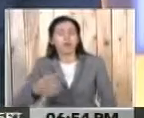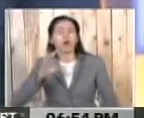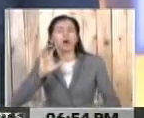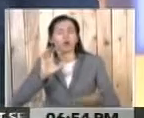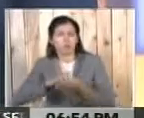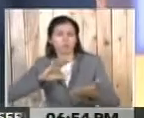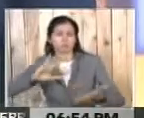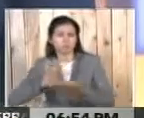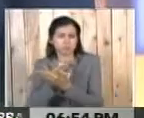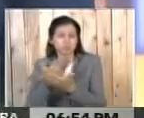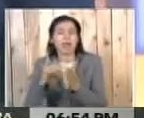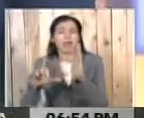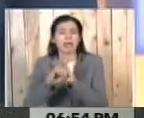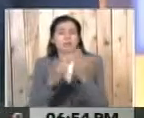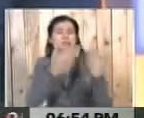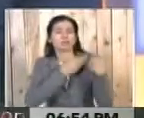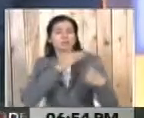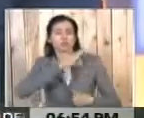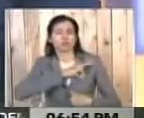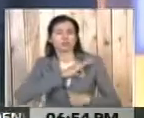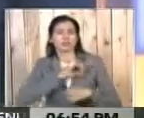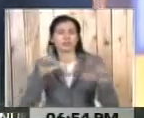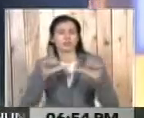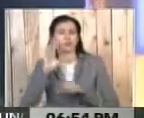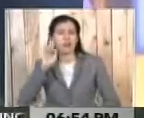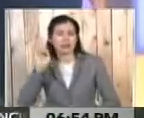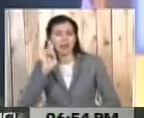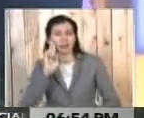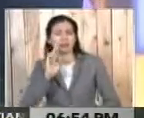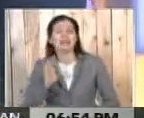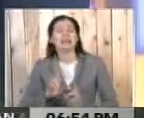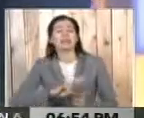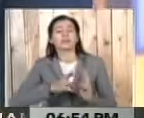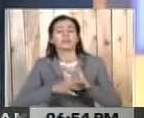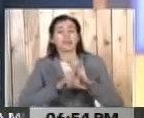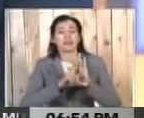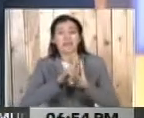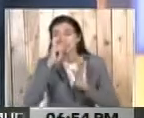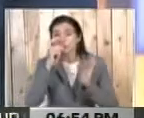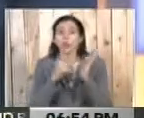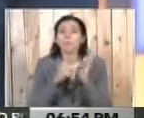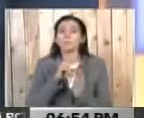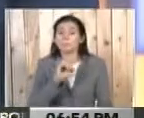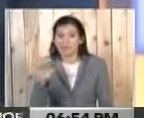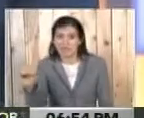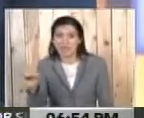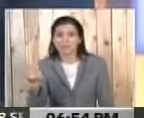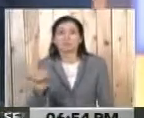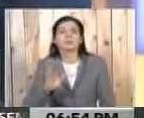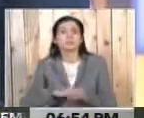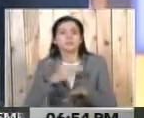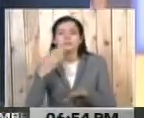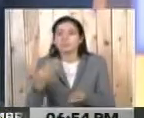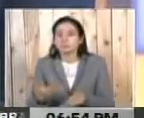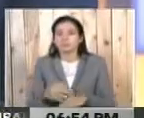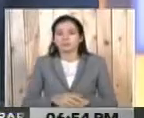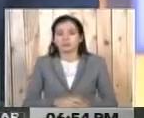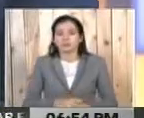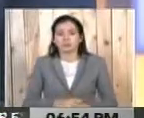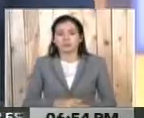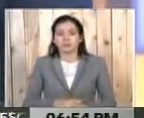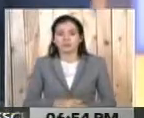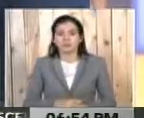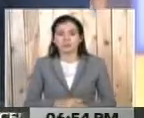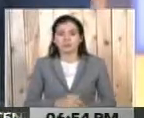incluyendo la ley de responsabilidad social y la reforma de la ley de telecomunicaciones del año 2000, vienen en respuesta precisamente a fortalecer la